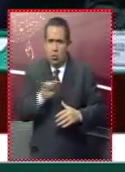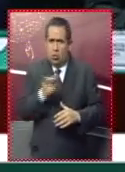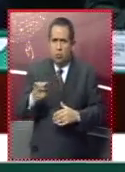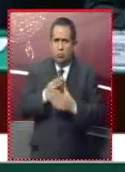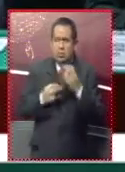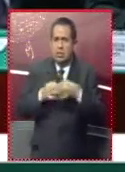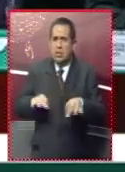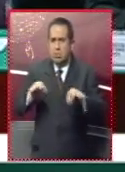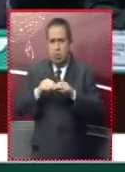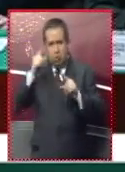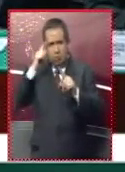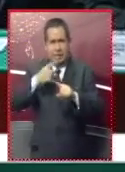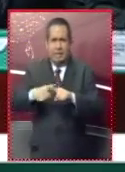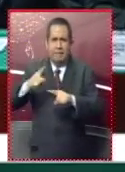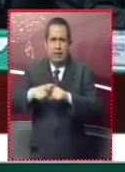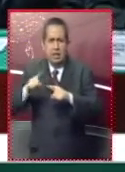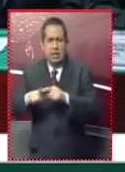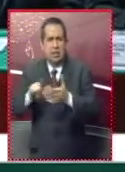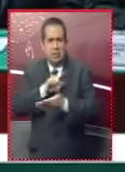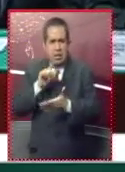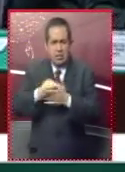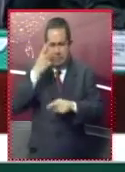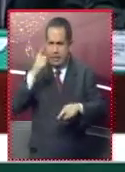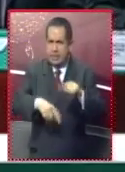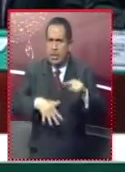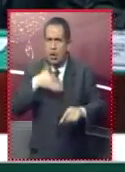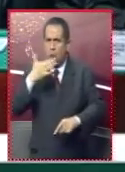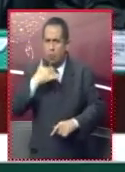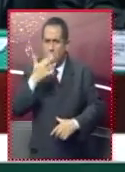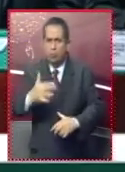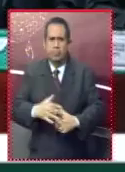a buen puerto las diversas reformas destinadas a combatir la corrupción.